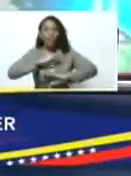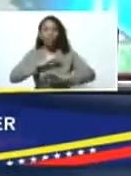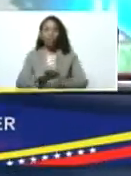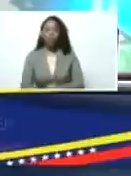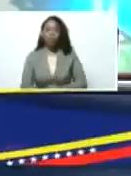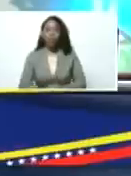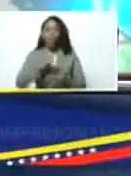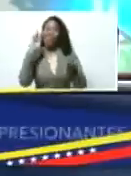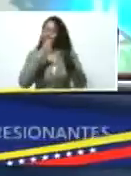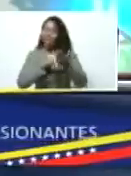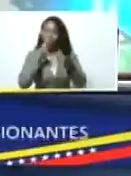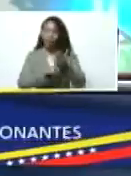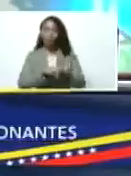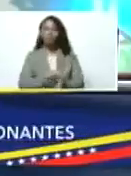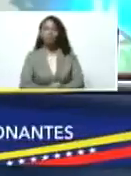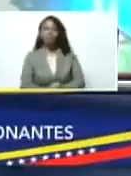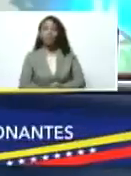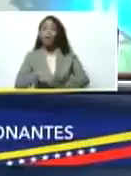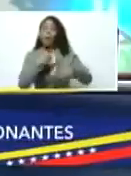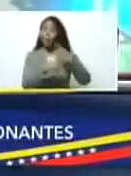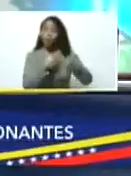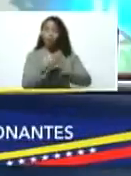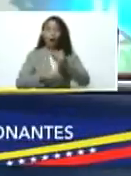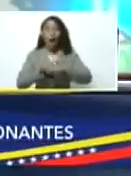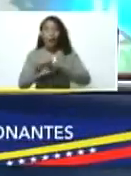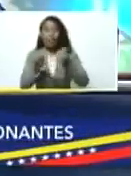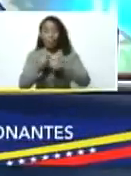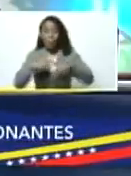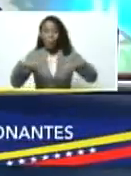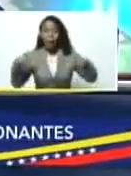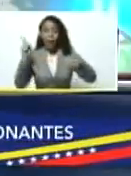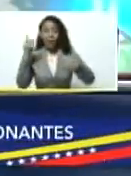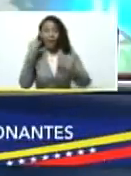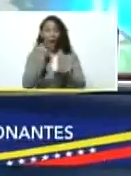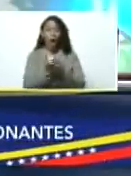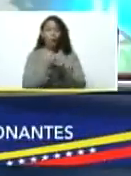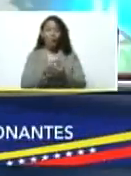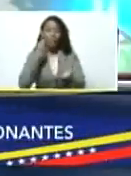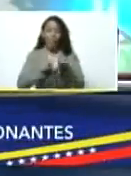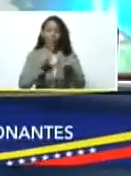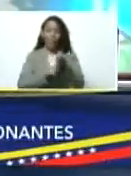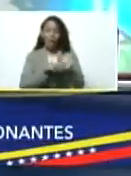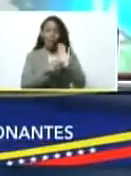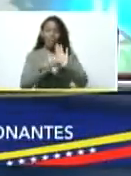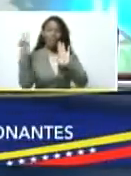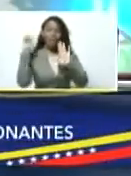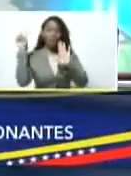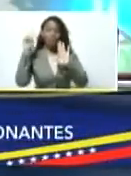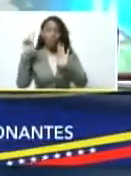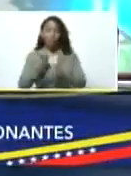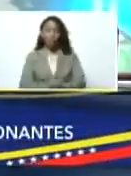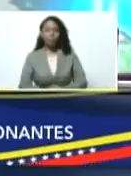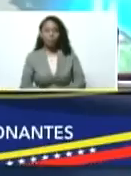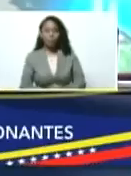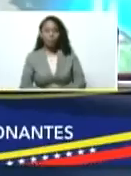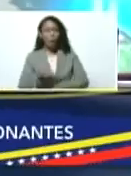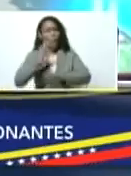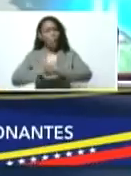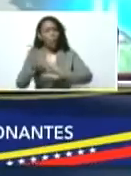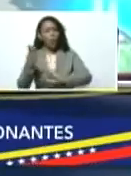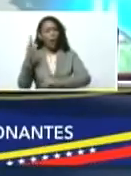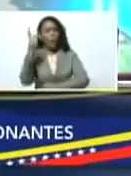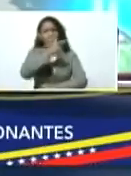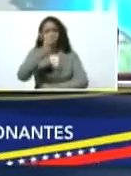bienes reales, que produce riqueza. Es la economía real venezolana, porque los